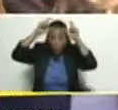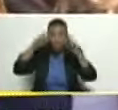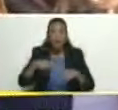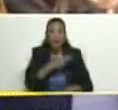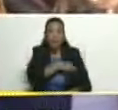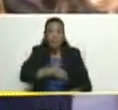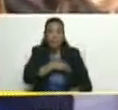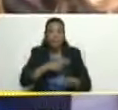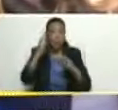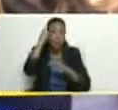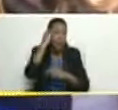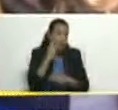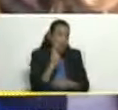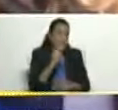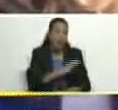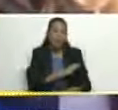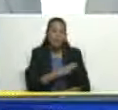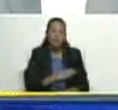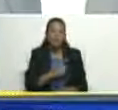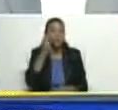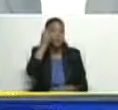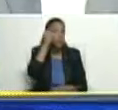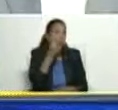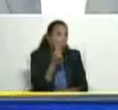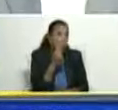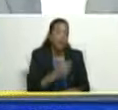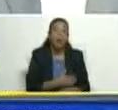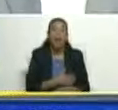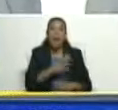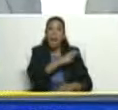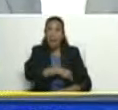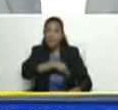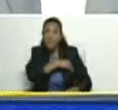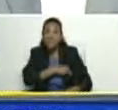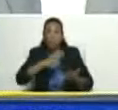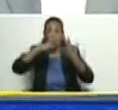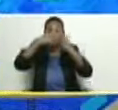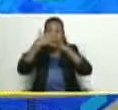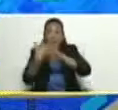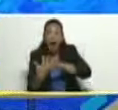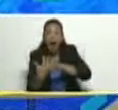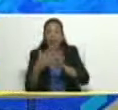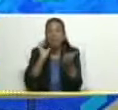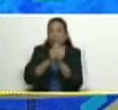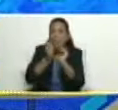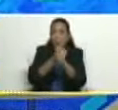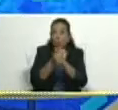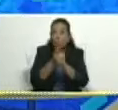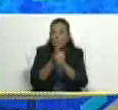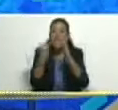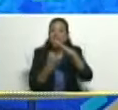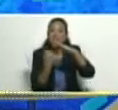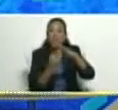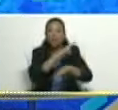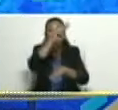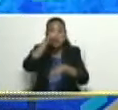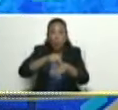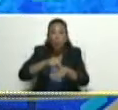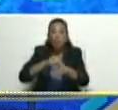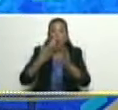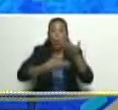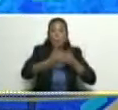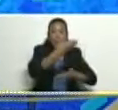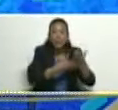misión Rivas, la misión Sucre, la misión Barrio Adentro Deportivo y el Instituto Nacional de